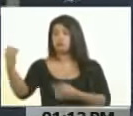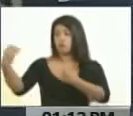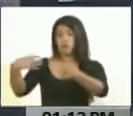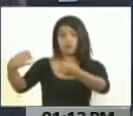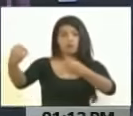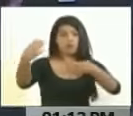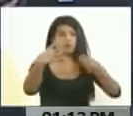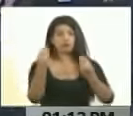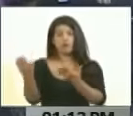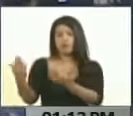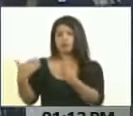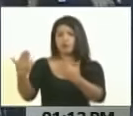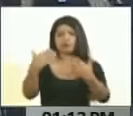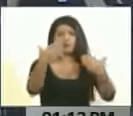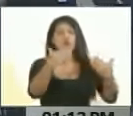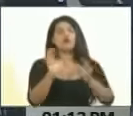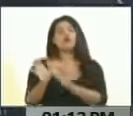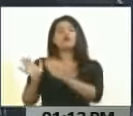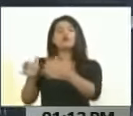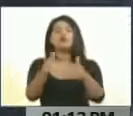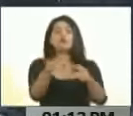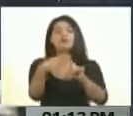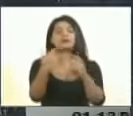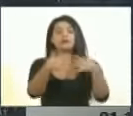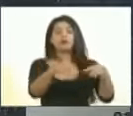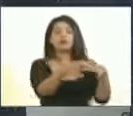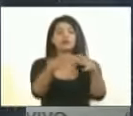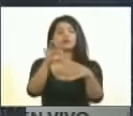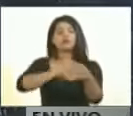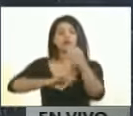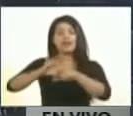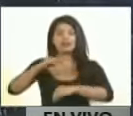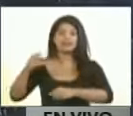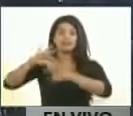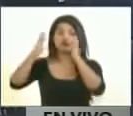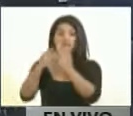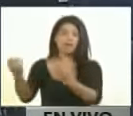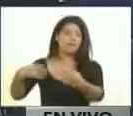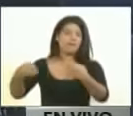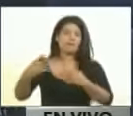y apoyo de los movimientos y organizaciones sociales del mundo. Es la